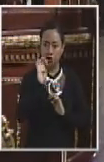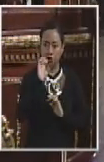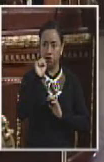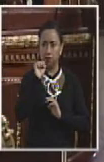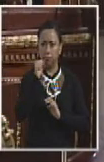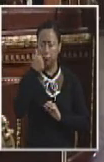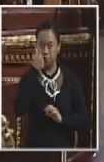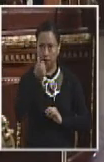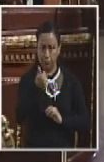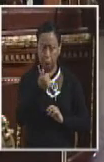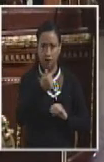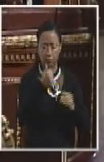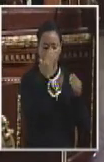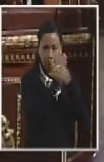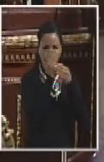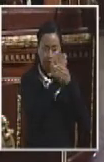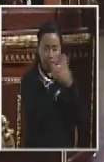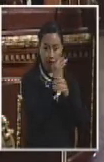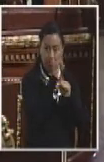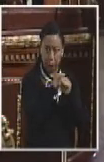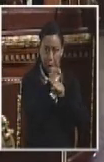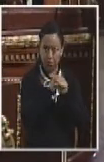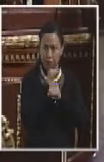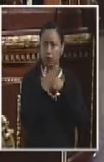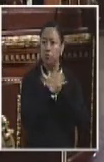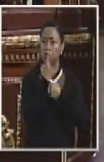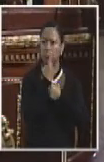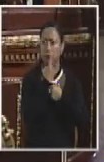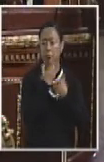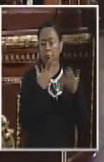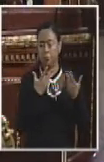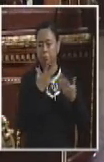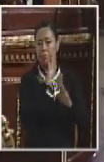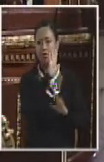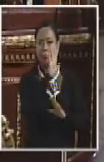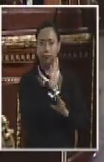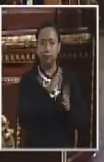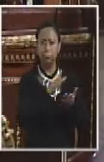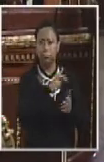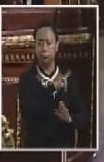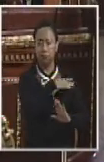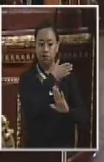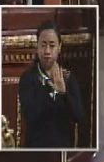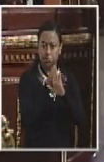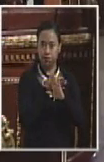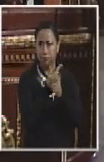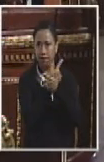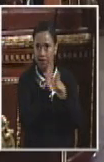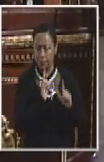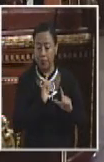5.466 carpetas de investigación por delitos contra la libertad y la seguridad sexual,